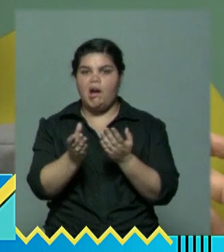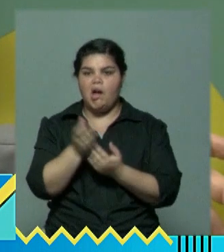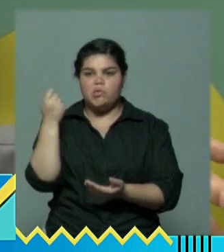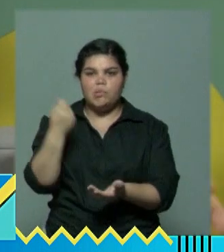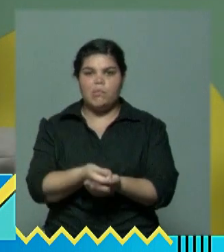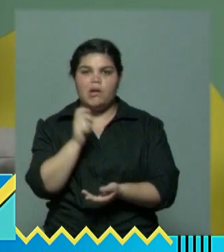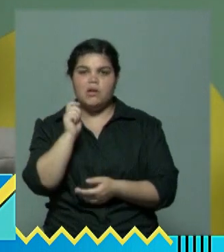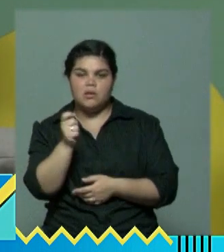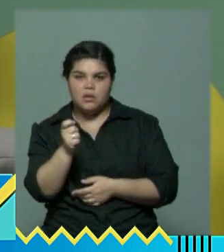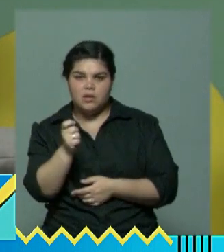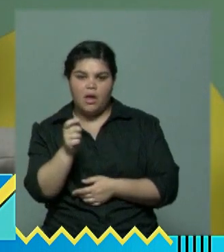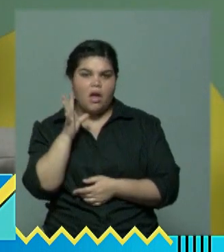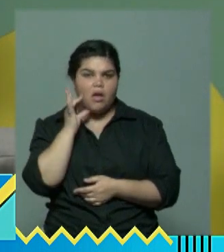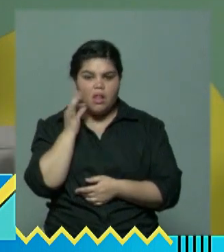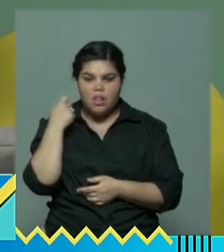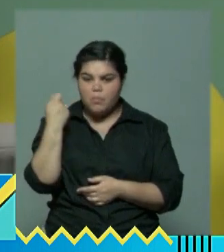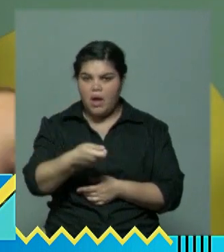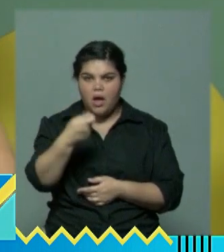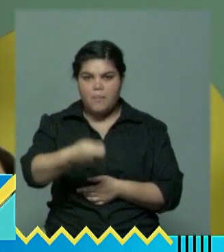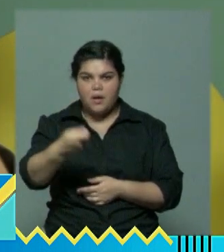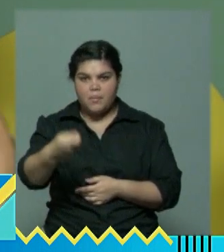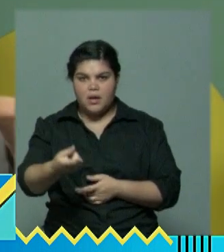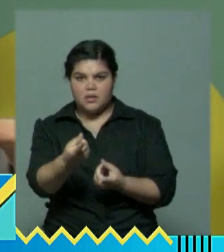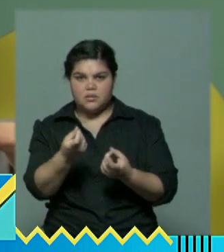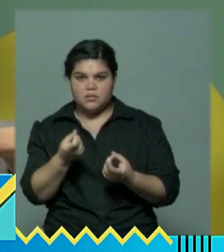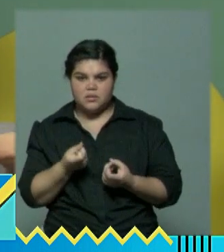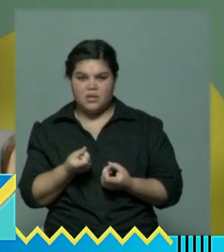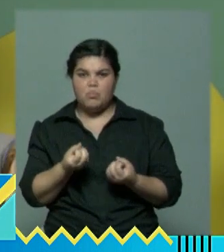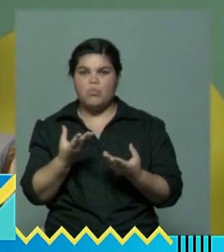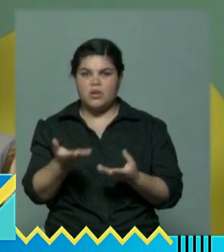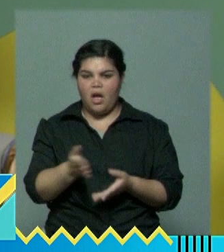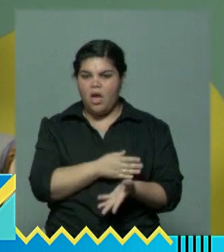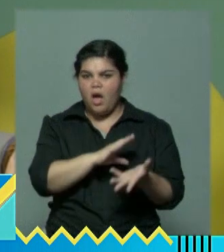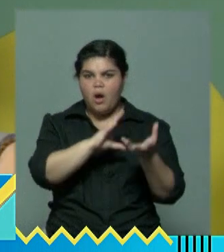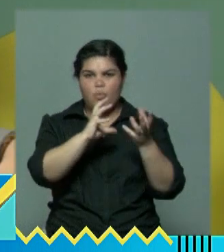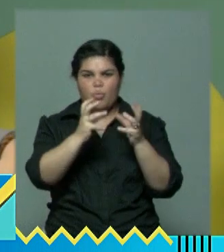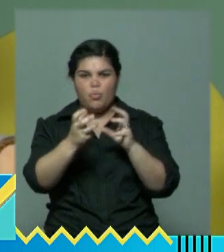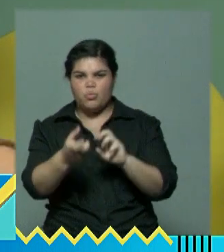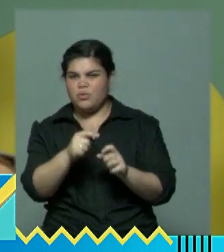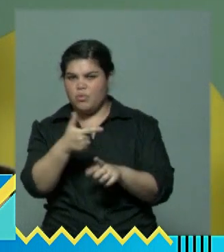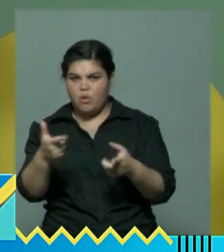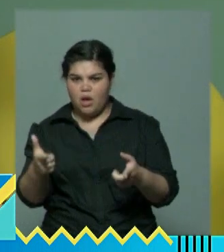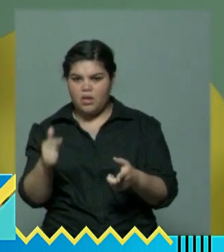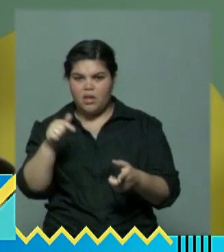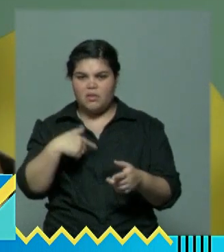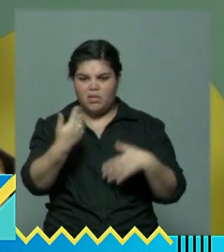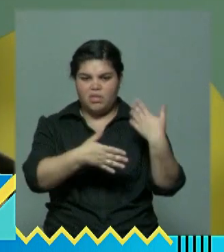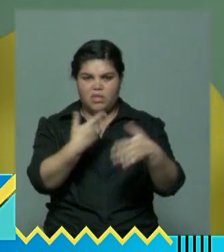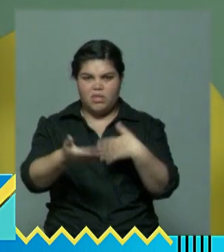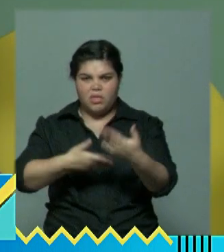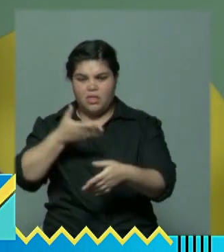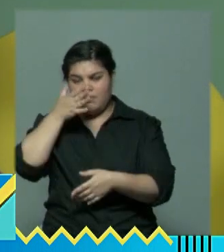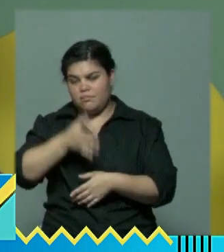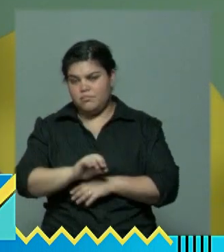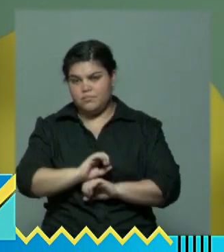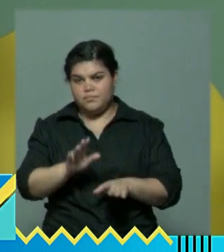tiene que ir pagando de una serie de desajustes que fueron provocando llegar a esta situación. Esto